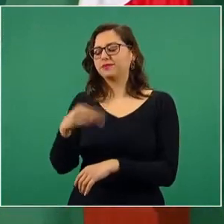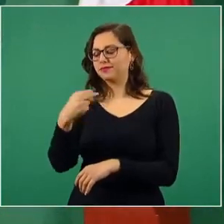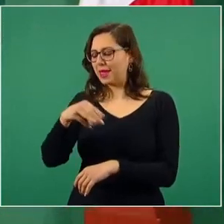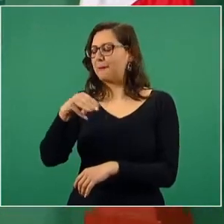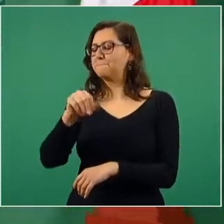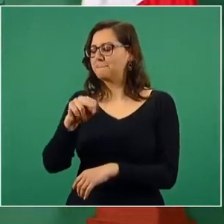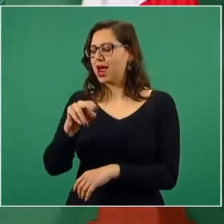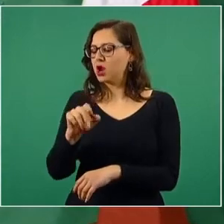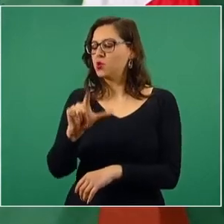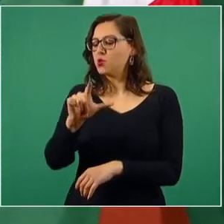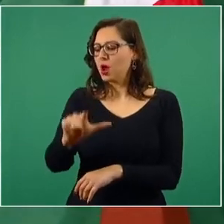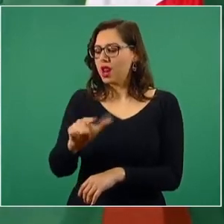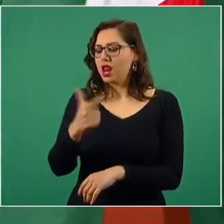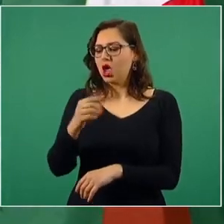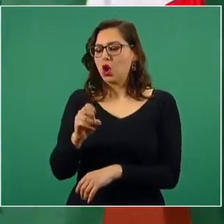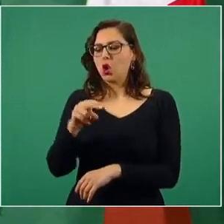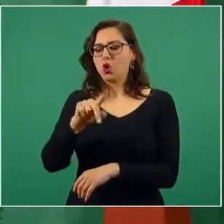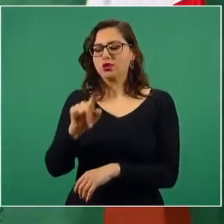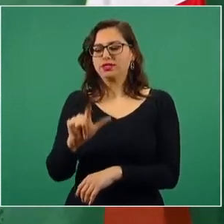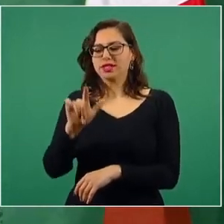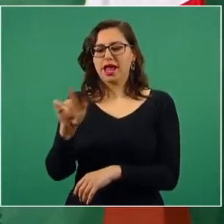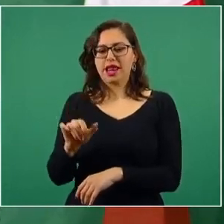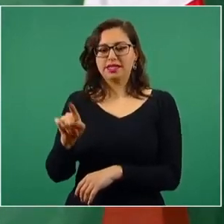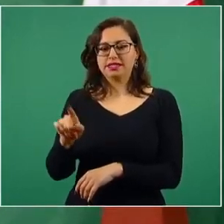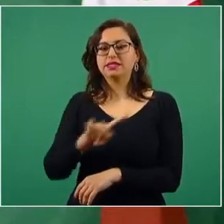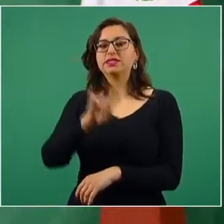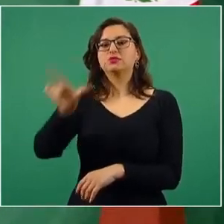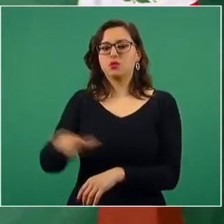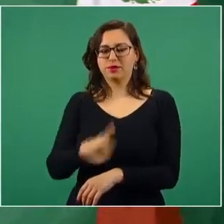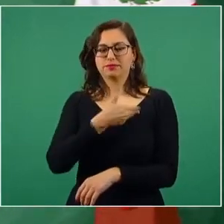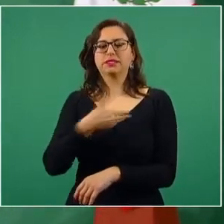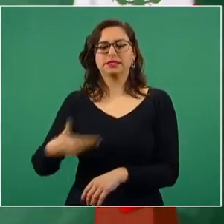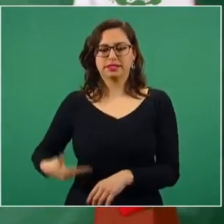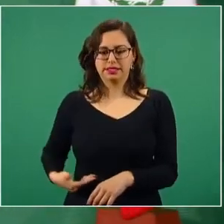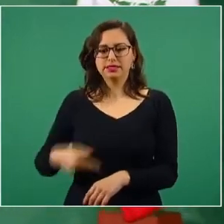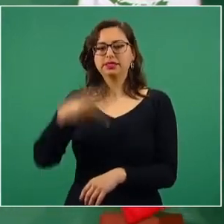que luego iba a ser presidente de México.